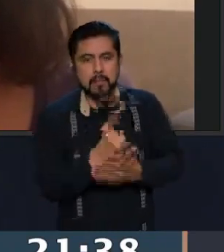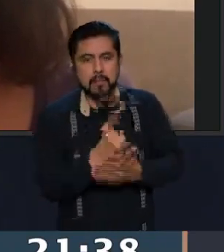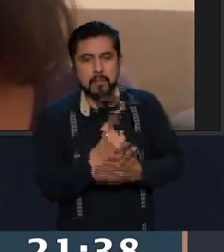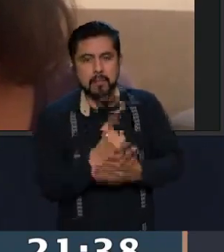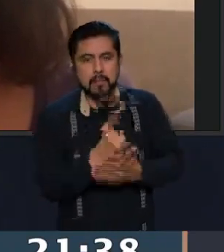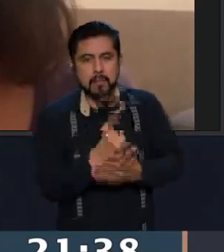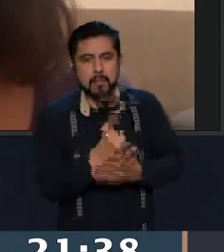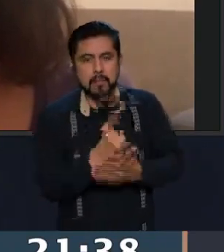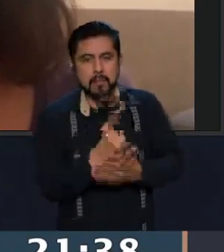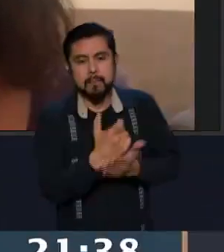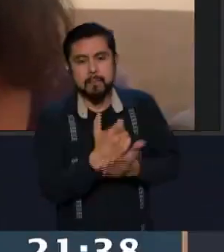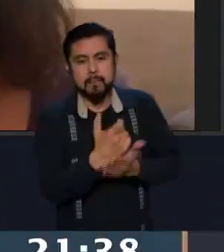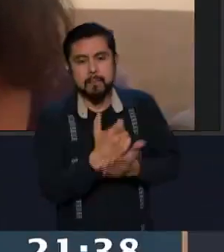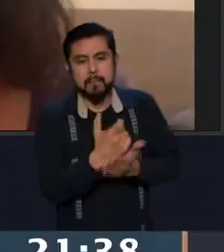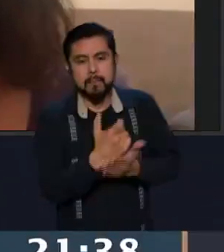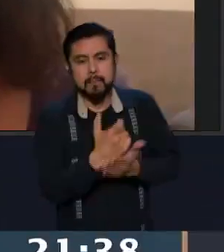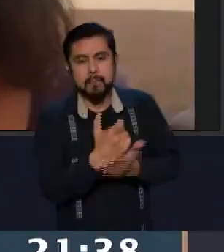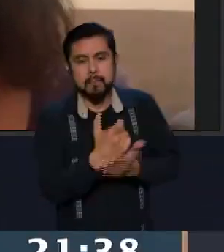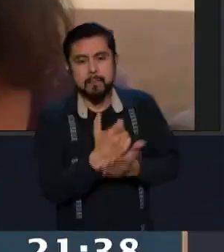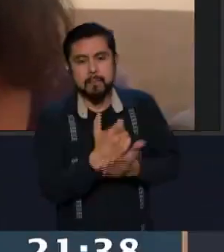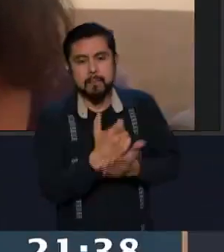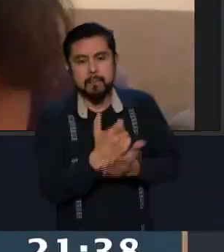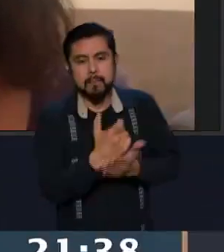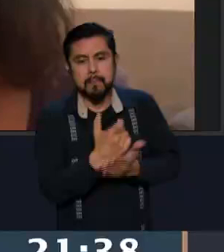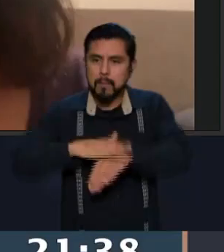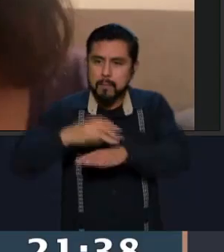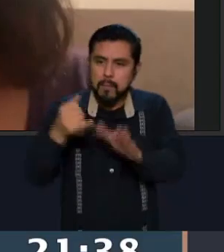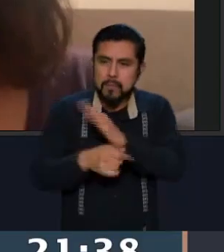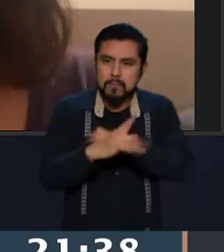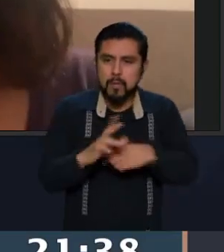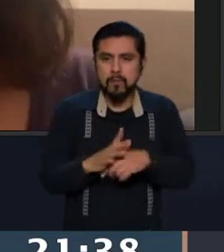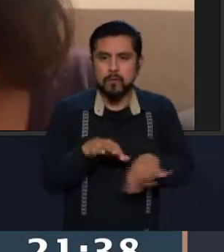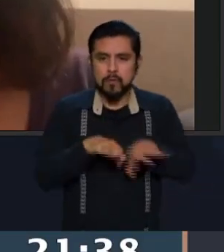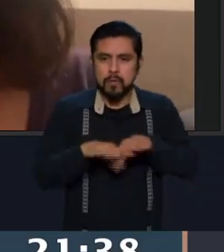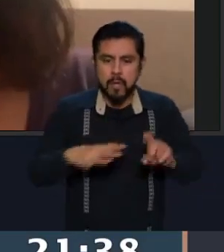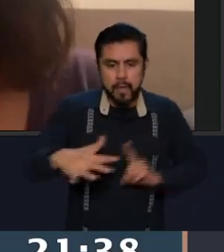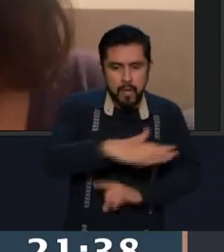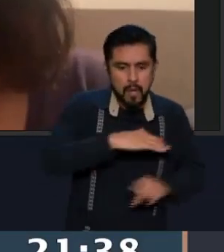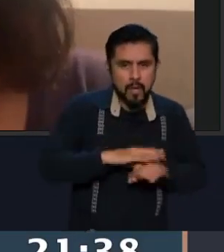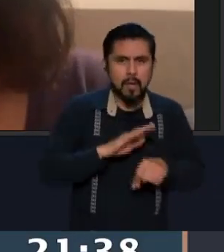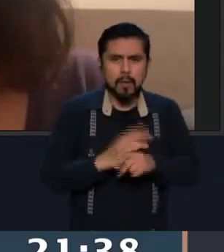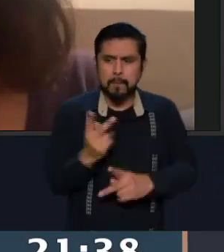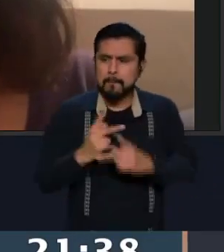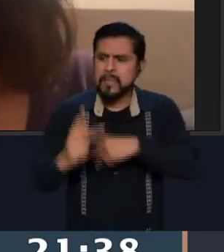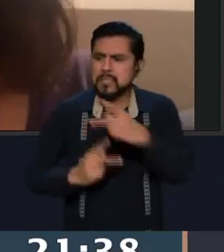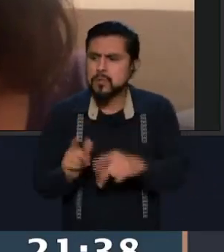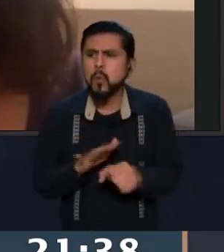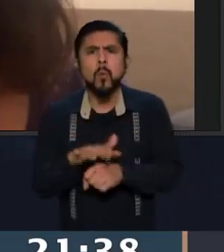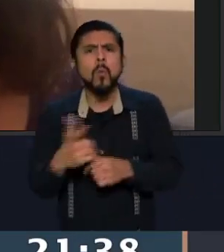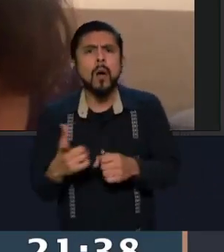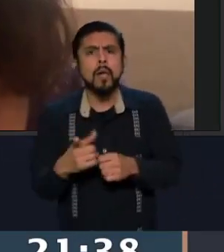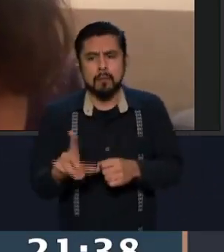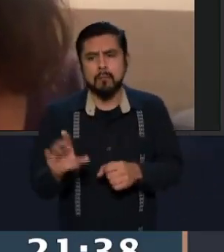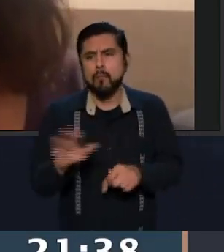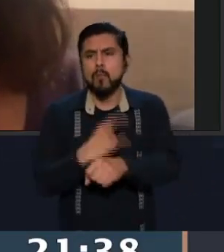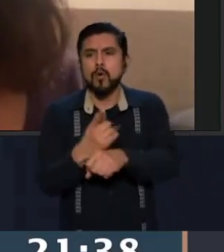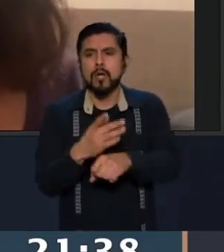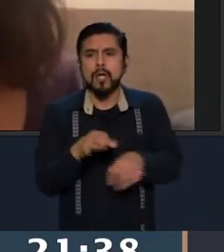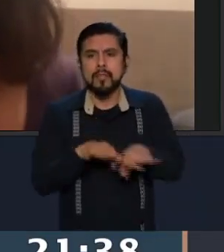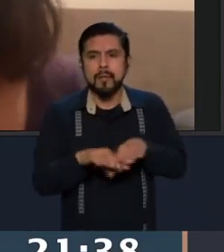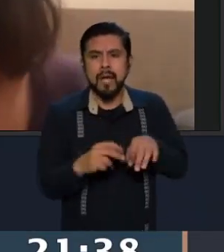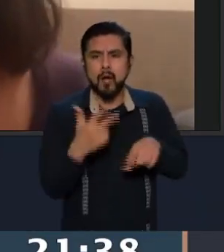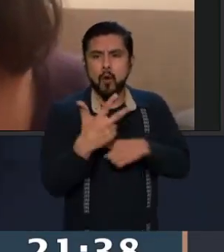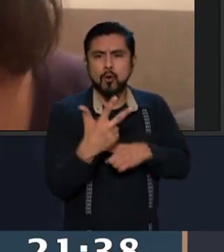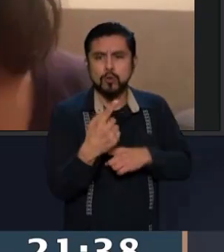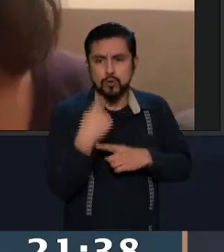gusta mucho que lo amplíes al tema de laboral en el sentido más amplio, porque como bien dices, la jornada de 8 horas, de